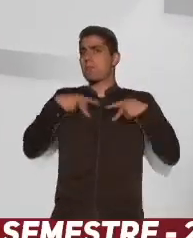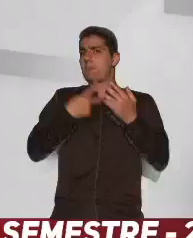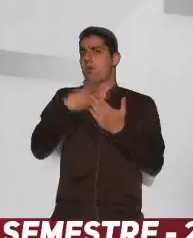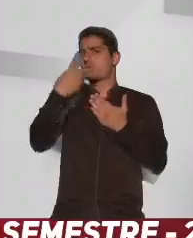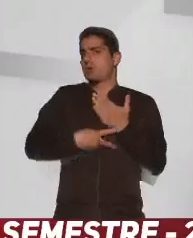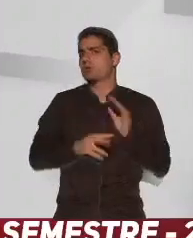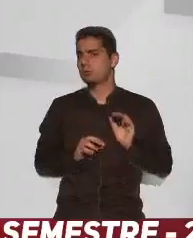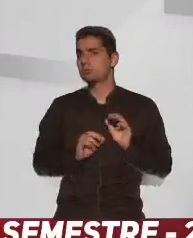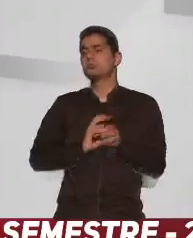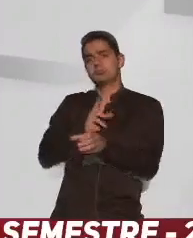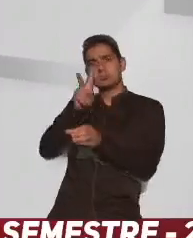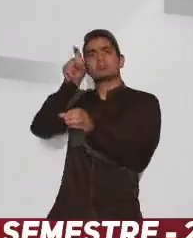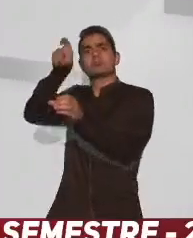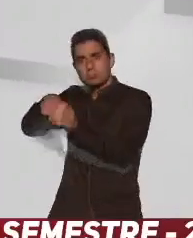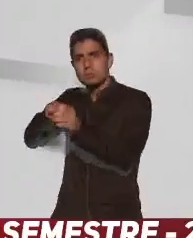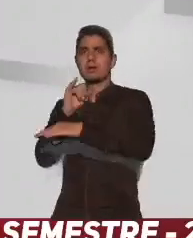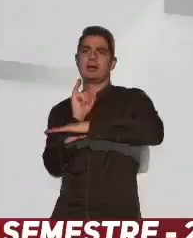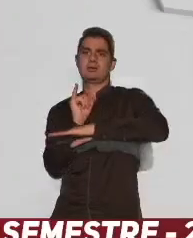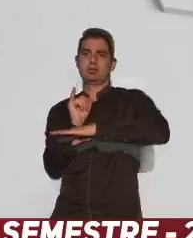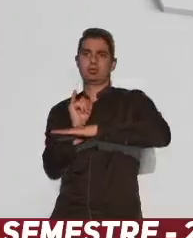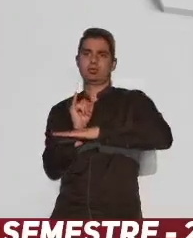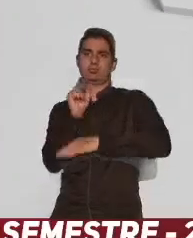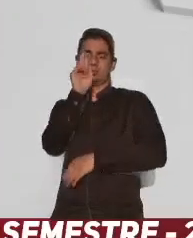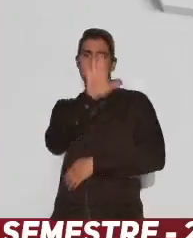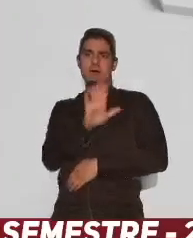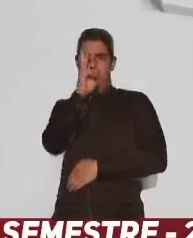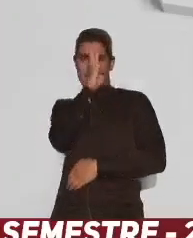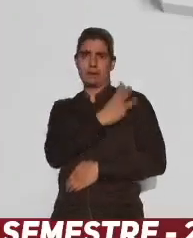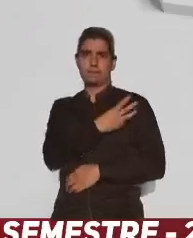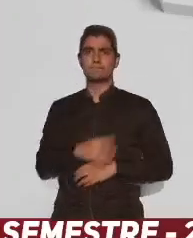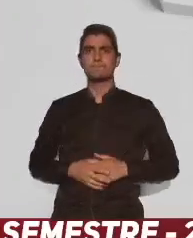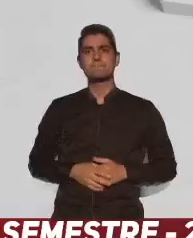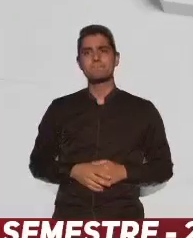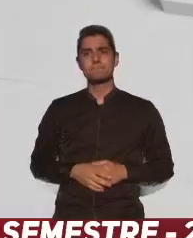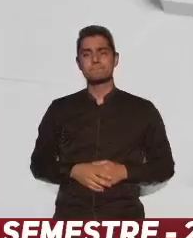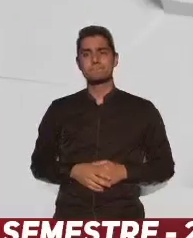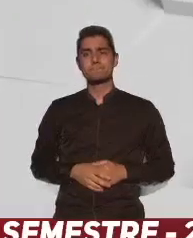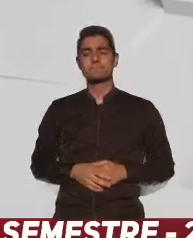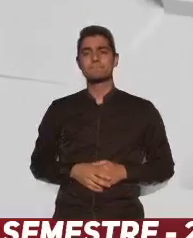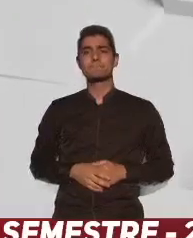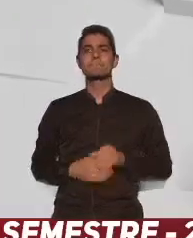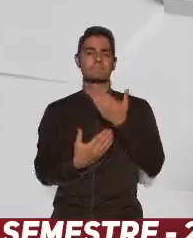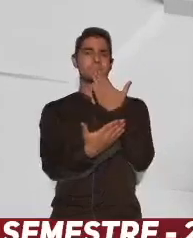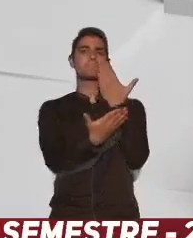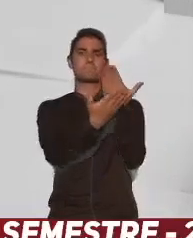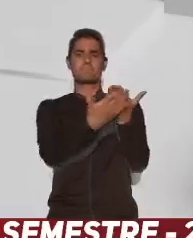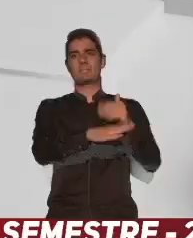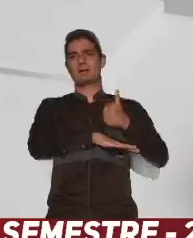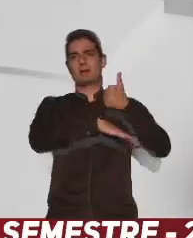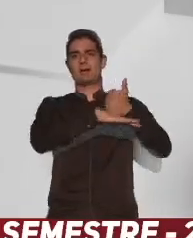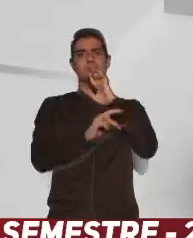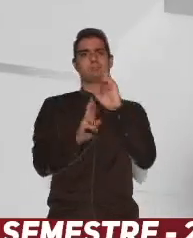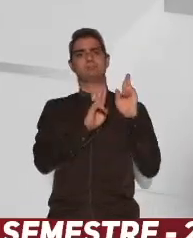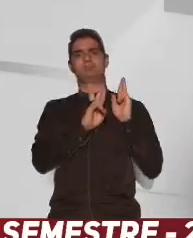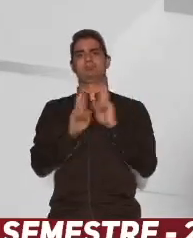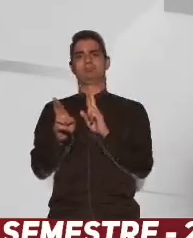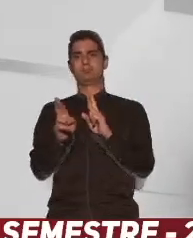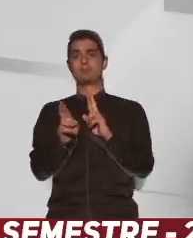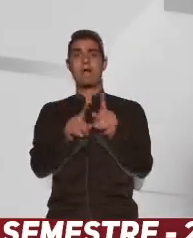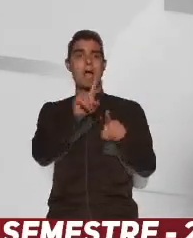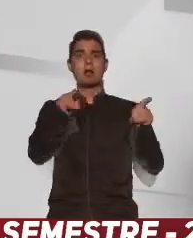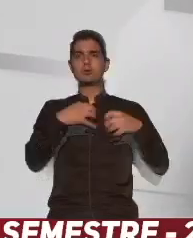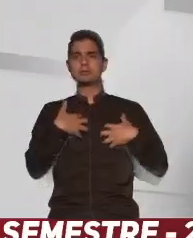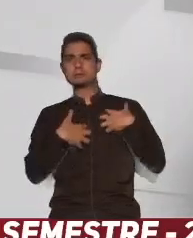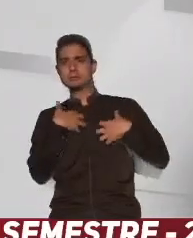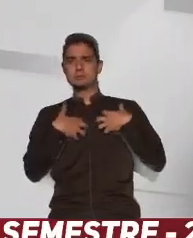gran institución que es el ejército de todos los colombianos. General, muchísimas gracias por resolver la inquietud de aquellos que nos siguen